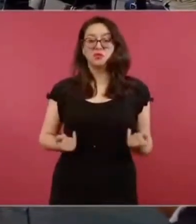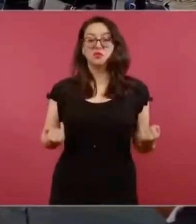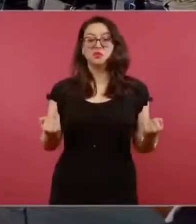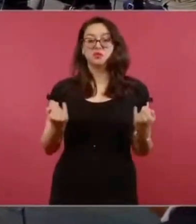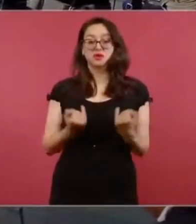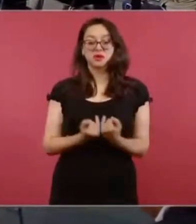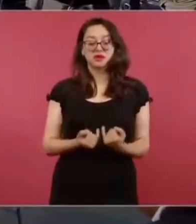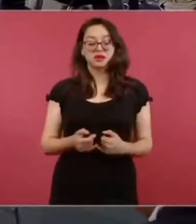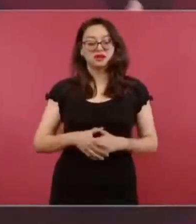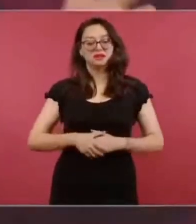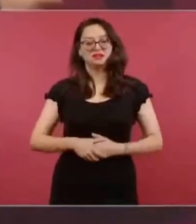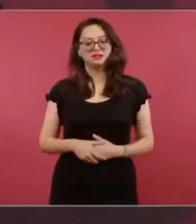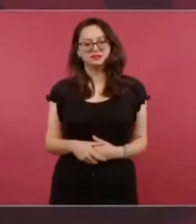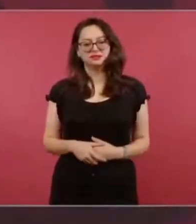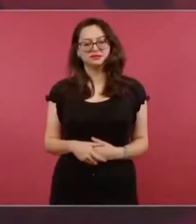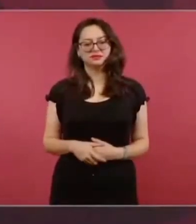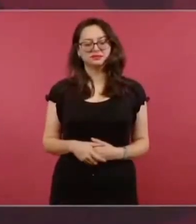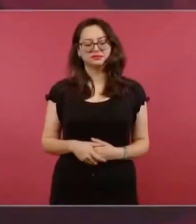¿Hasta dónde?